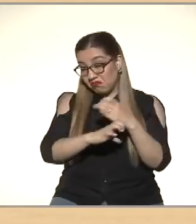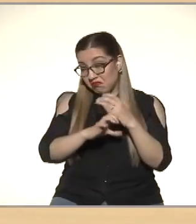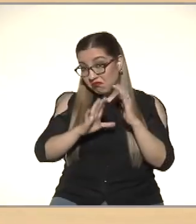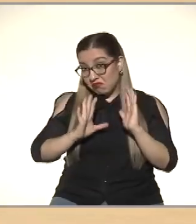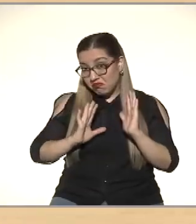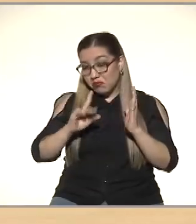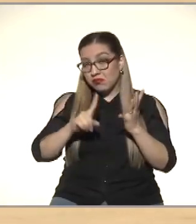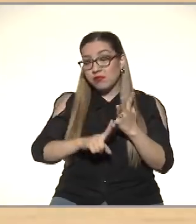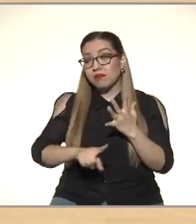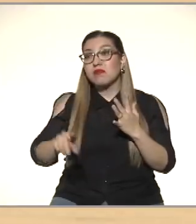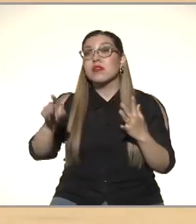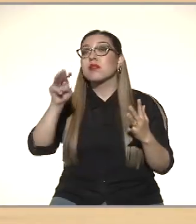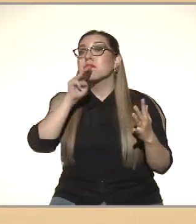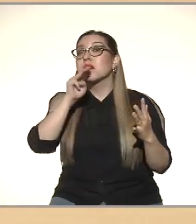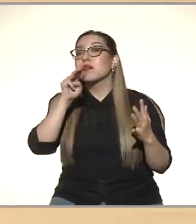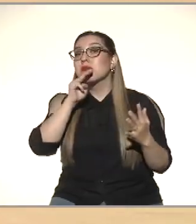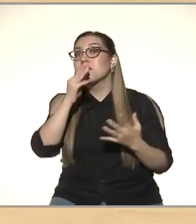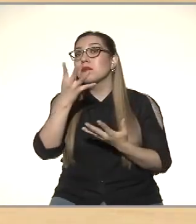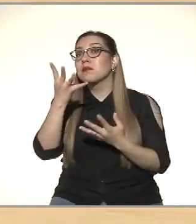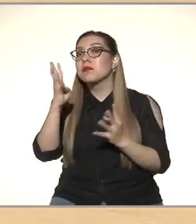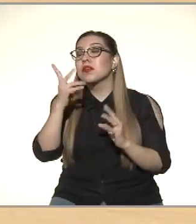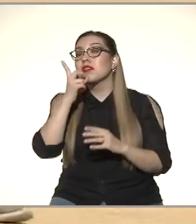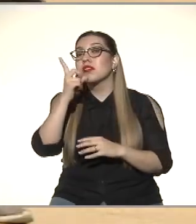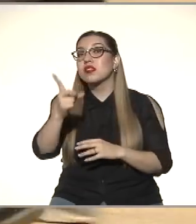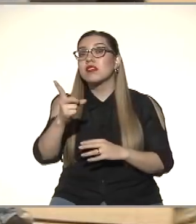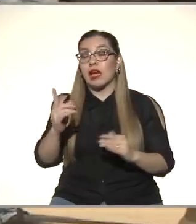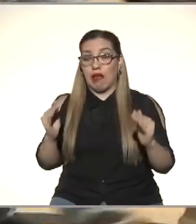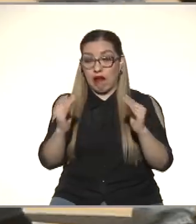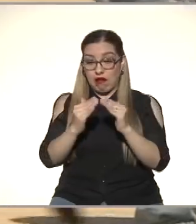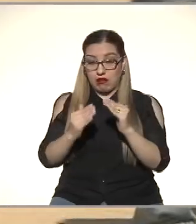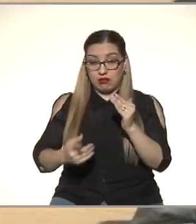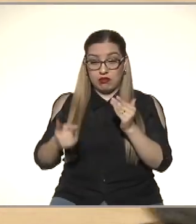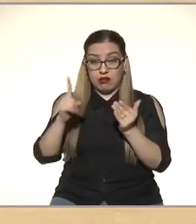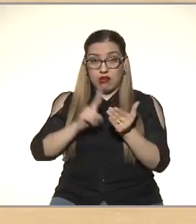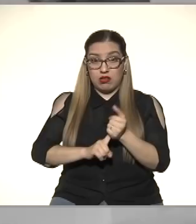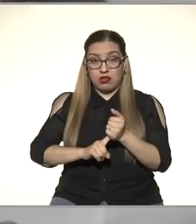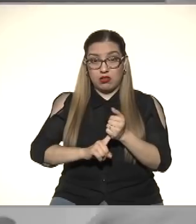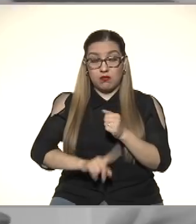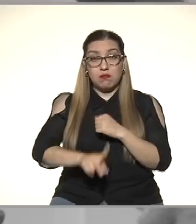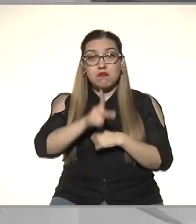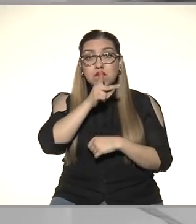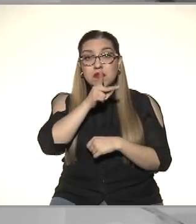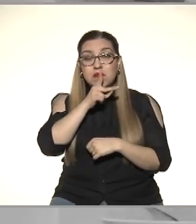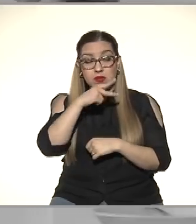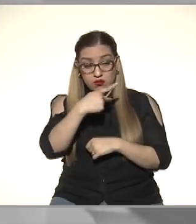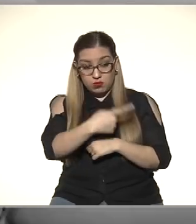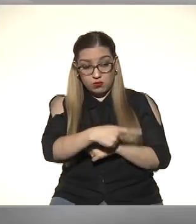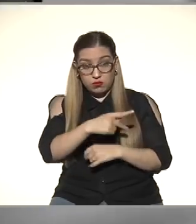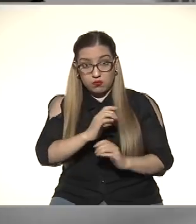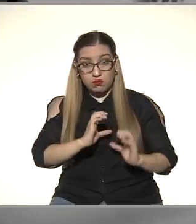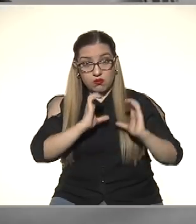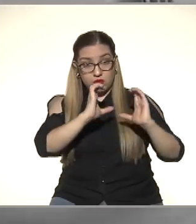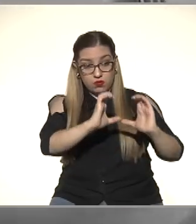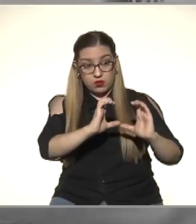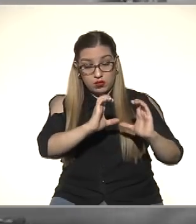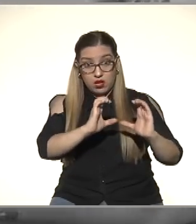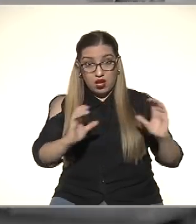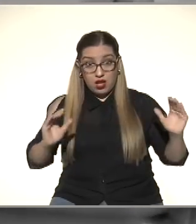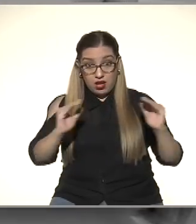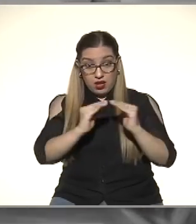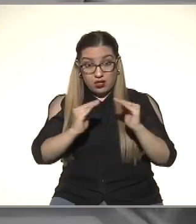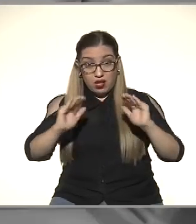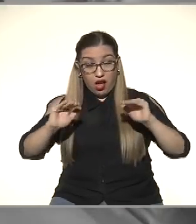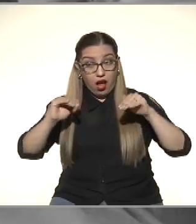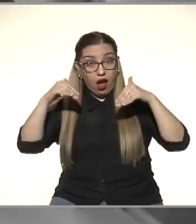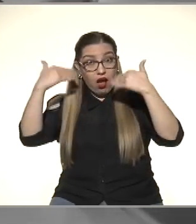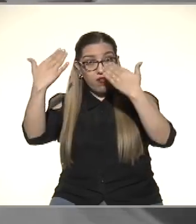las madres dicen: de las puertas para adentro, su papá es un caballero. De las puertas para afuera, es